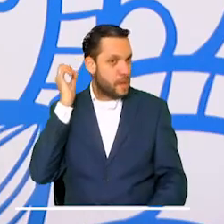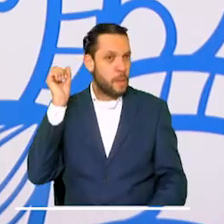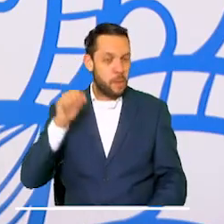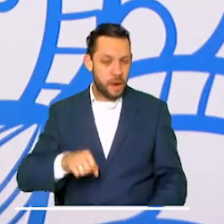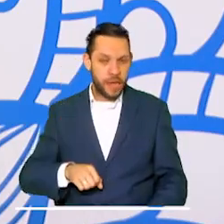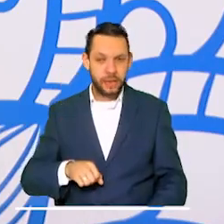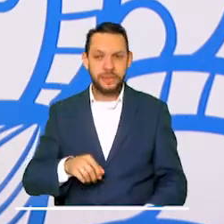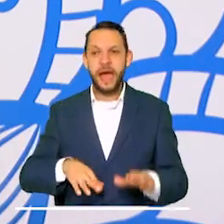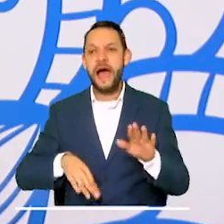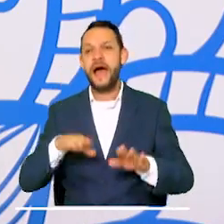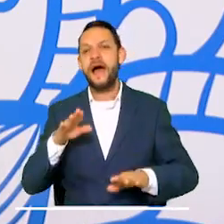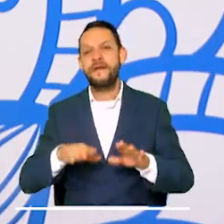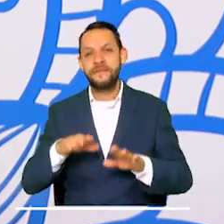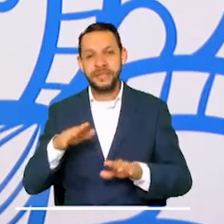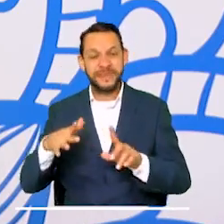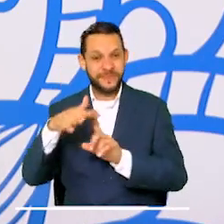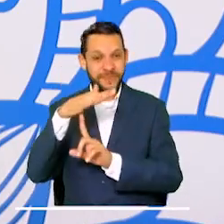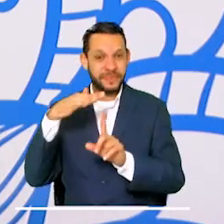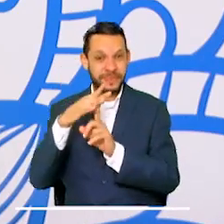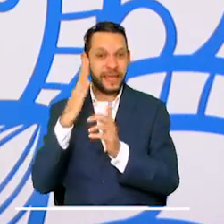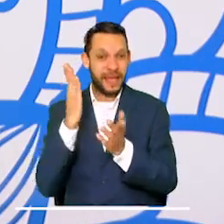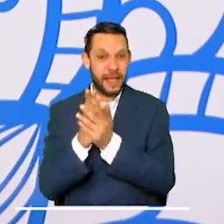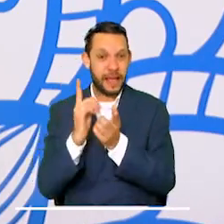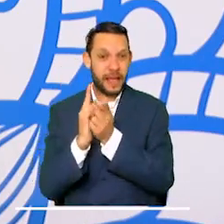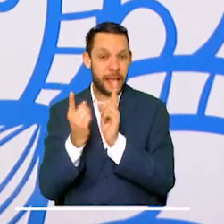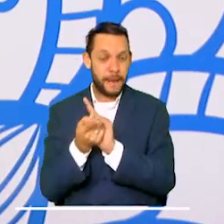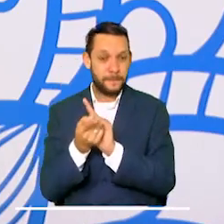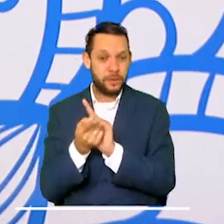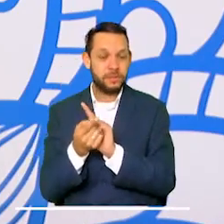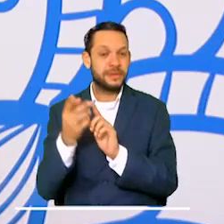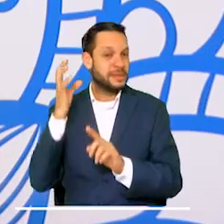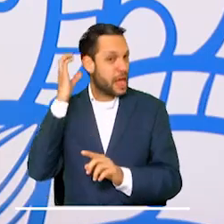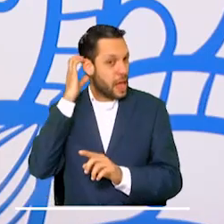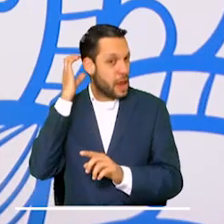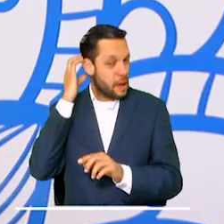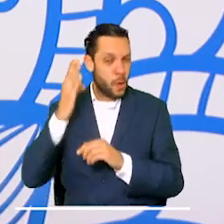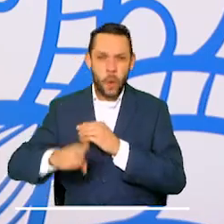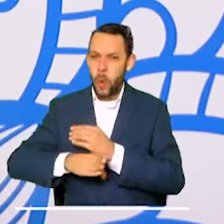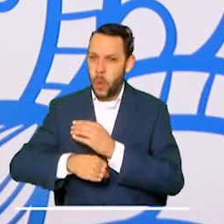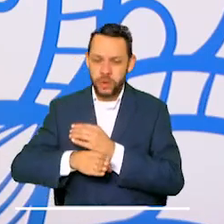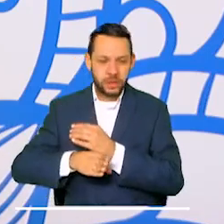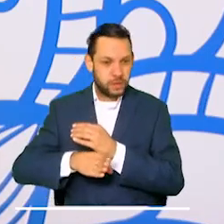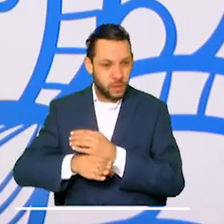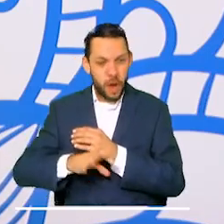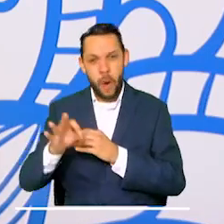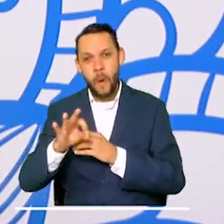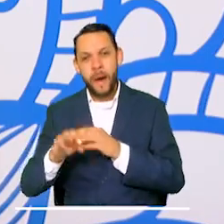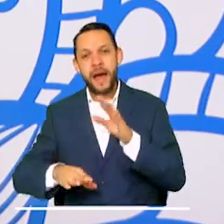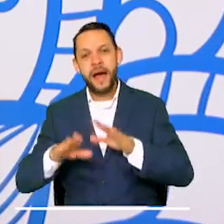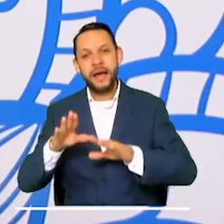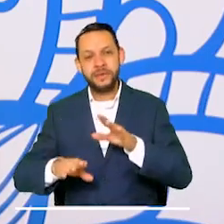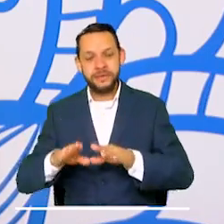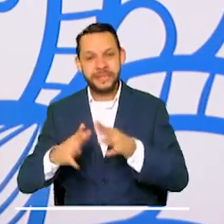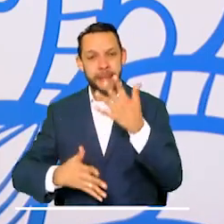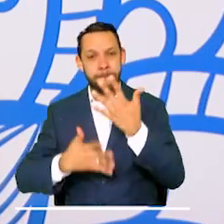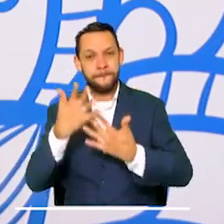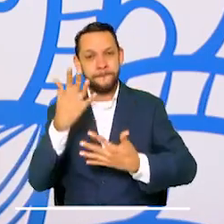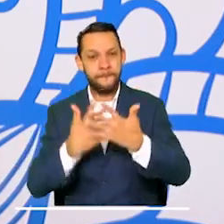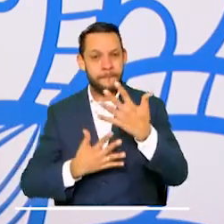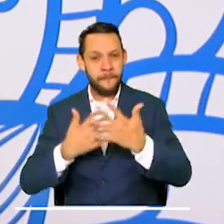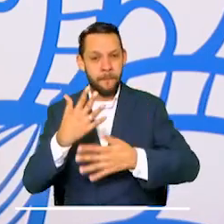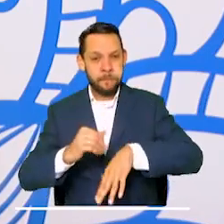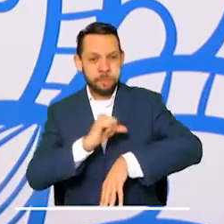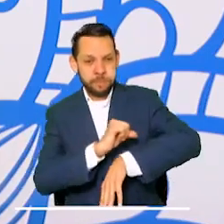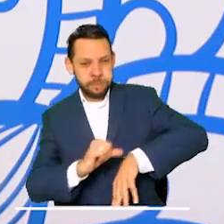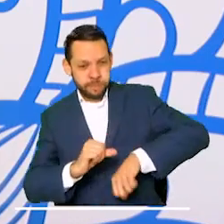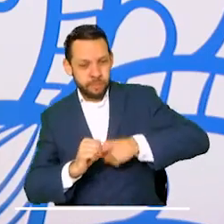en diferentes estudios, cuando un paciente pierde una mano, cuando un paciente pierde un pie, cómo sus conexiones neuronales